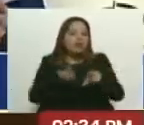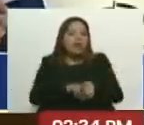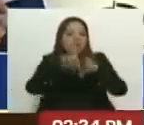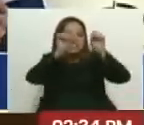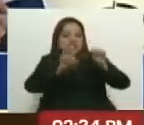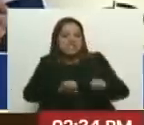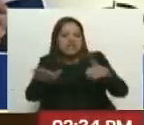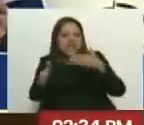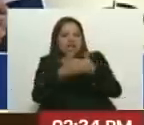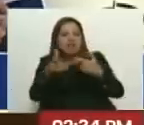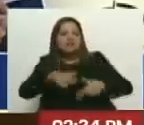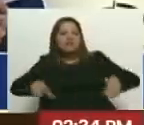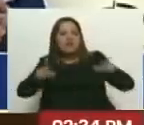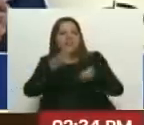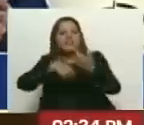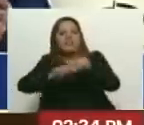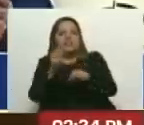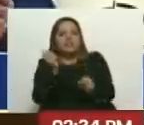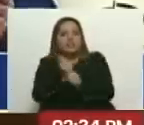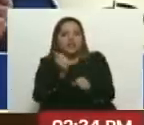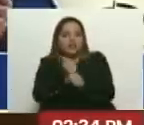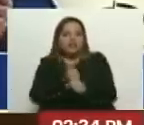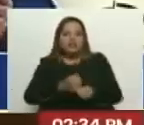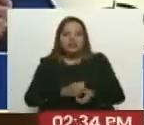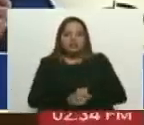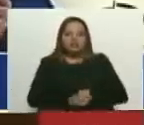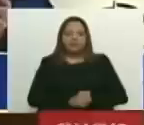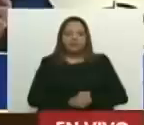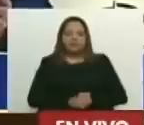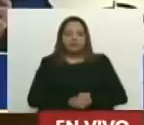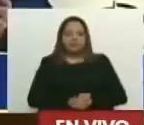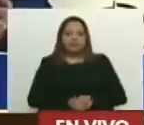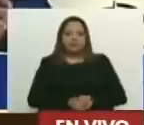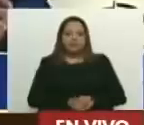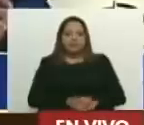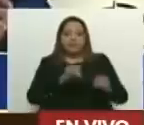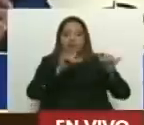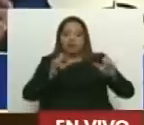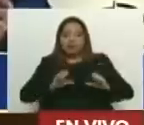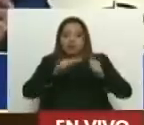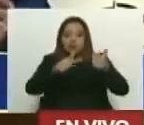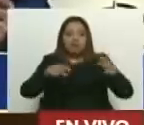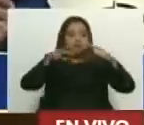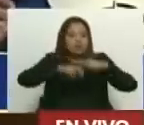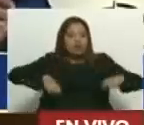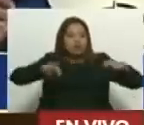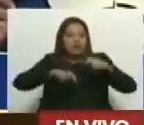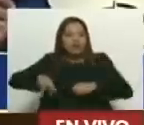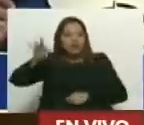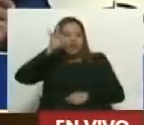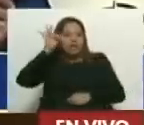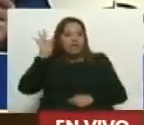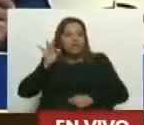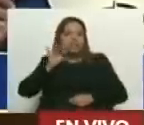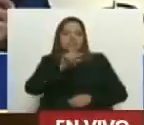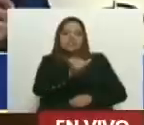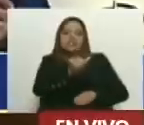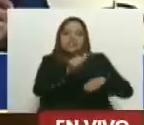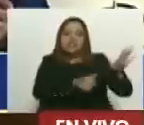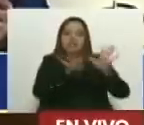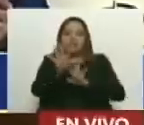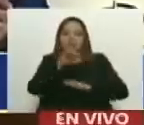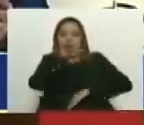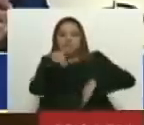sus locales comerciales. En razón de esto se inició investigación por la Fiscalía 64 Nacional, adscrita a la